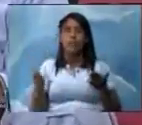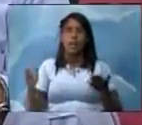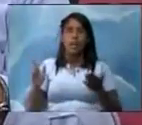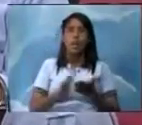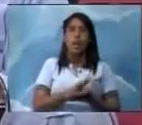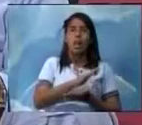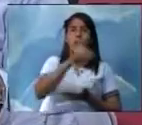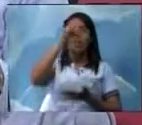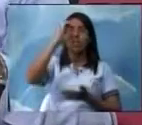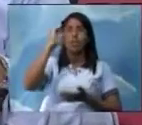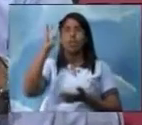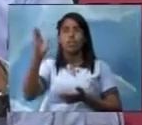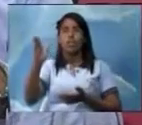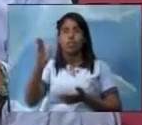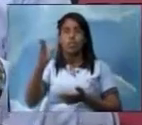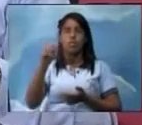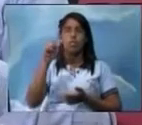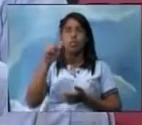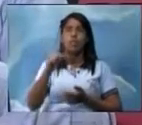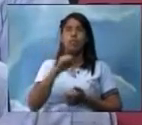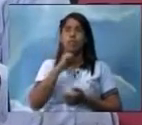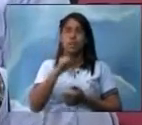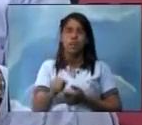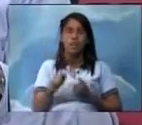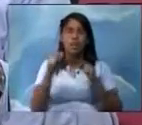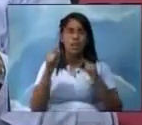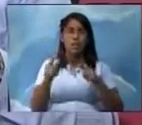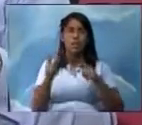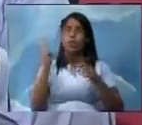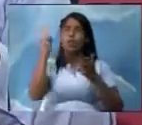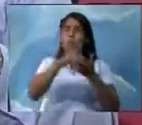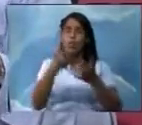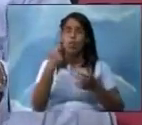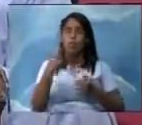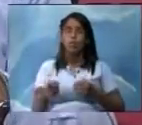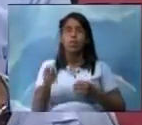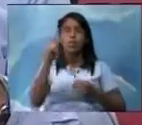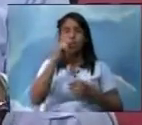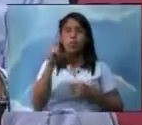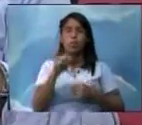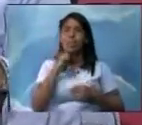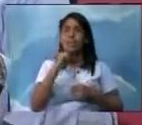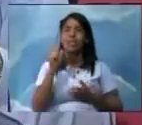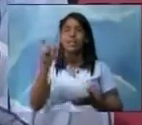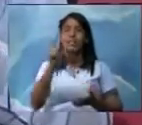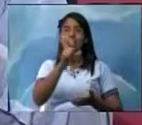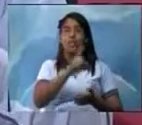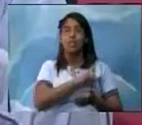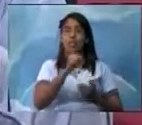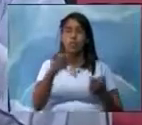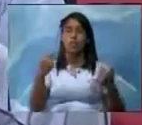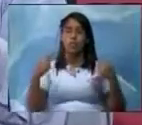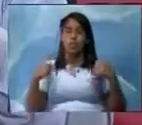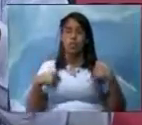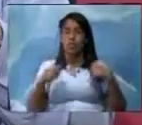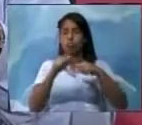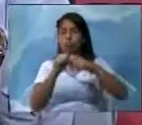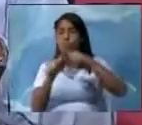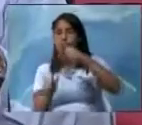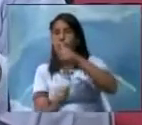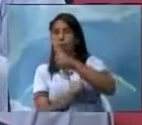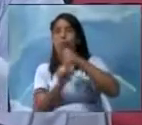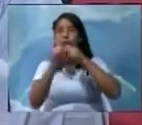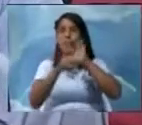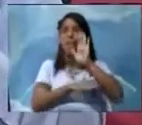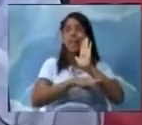gloria a Dios Y es menester y esto fue lo que dijo Juan es ario de que yo mengü y él